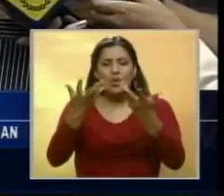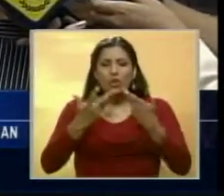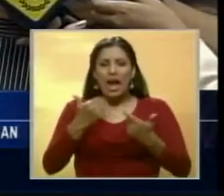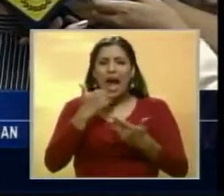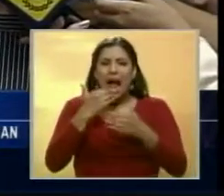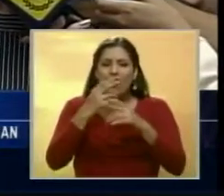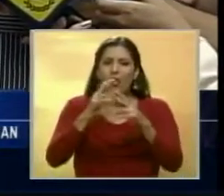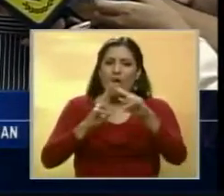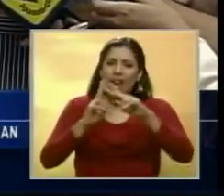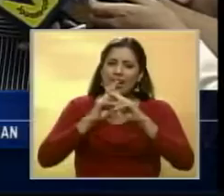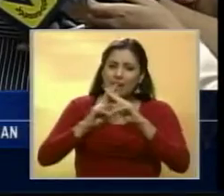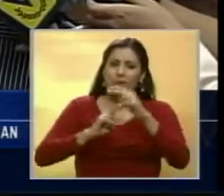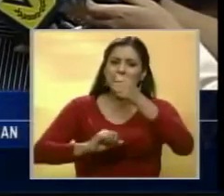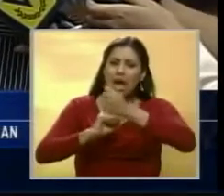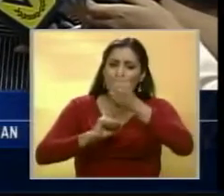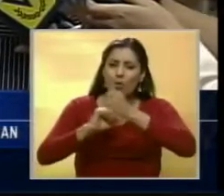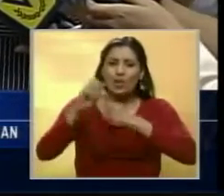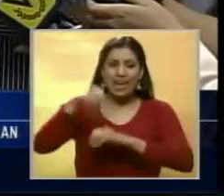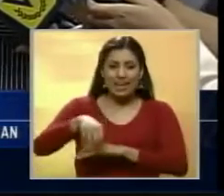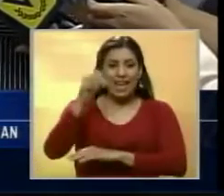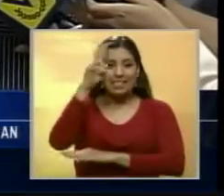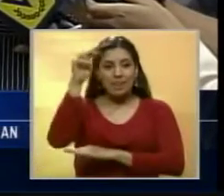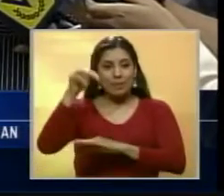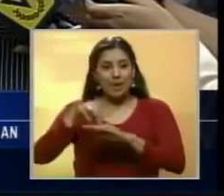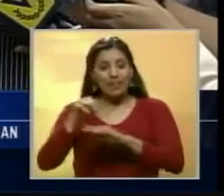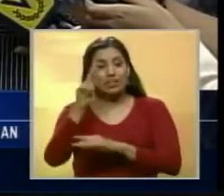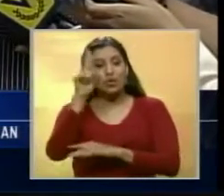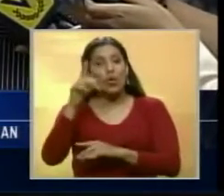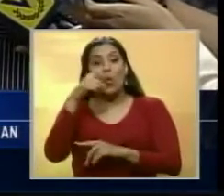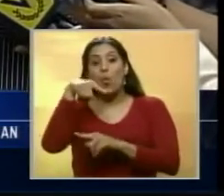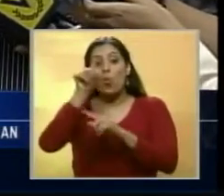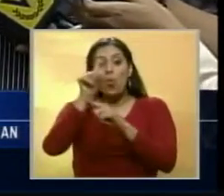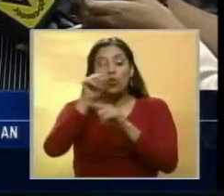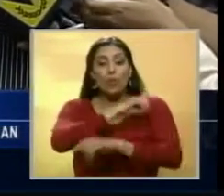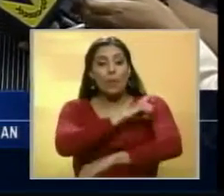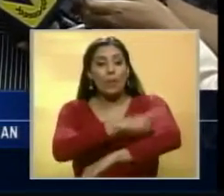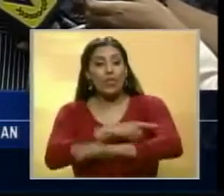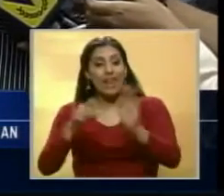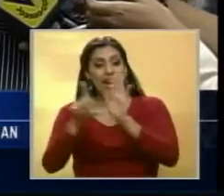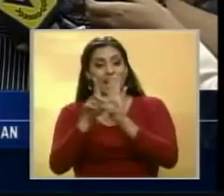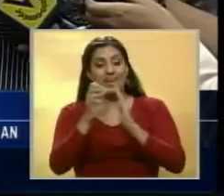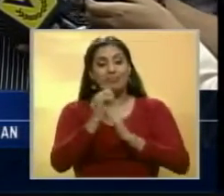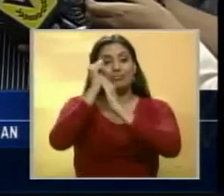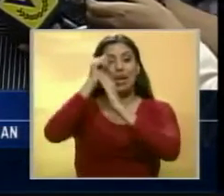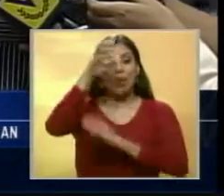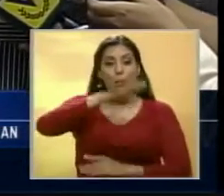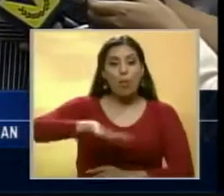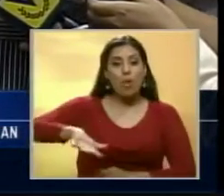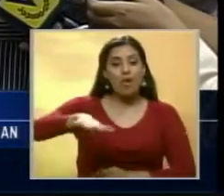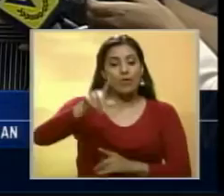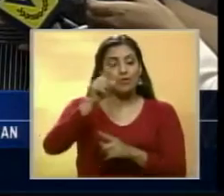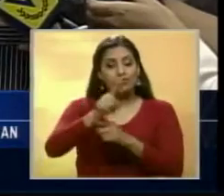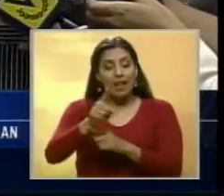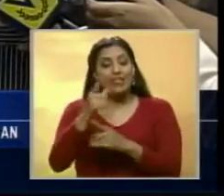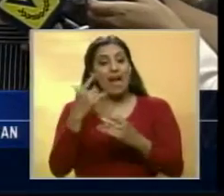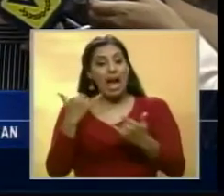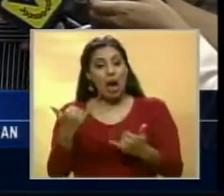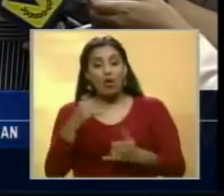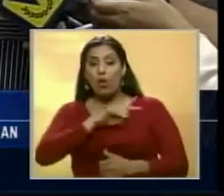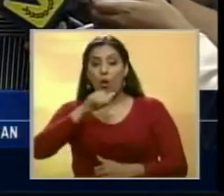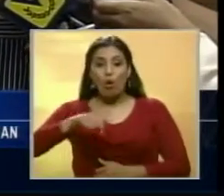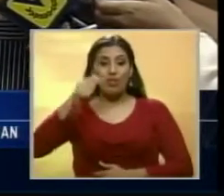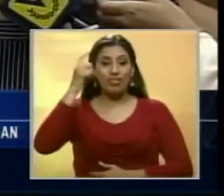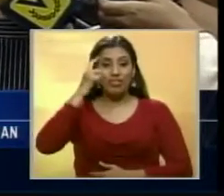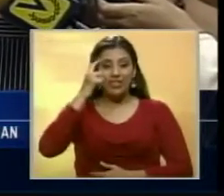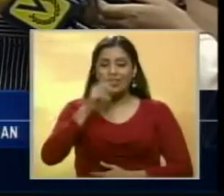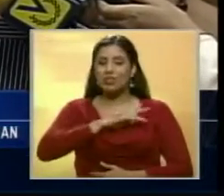un respaldo a esta maravillosa Asamblea Nacional, único poder legislativo electo por el pueblo y que además pues hoy en